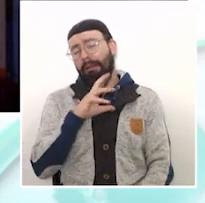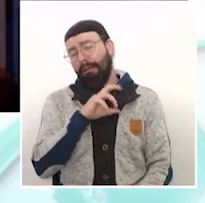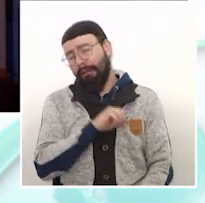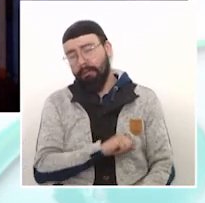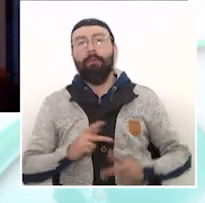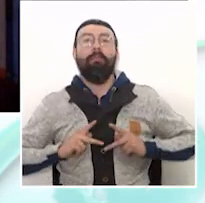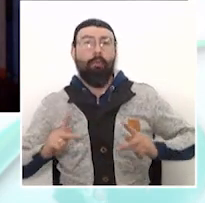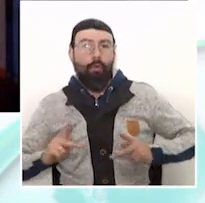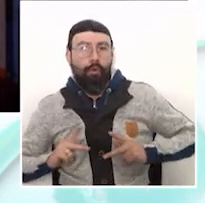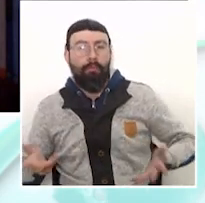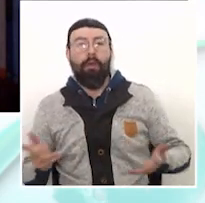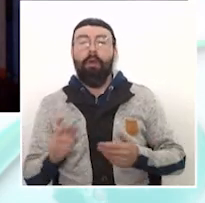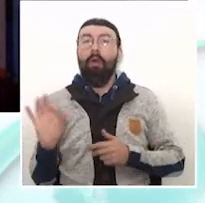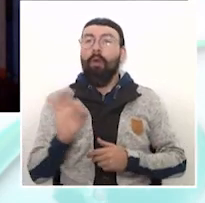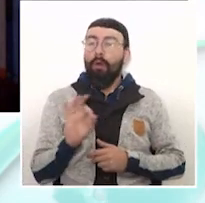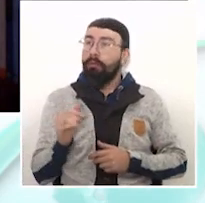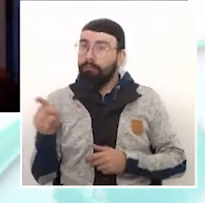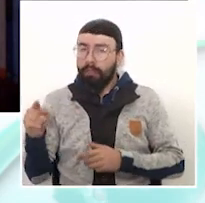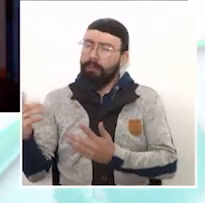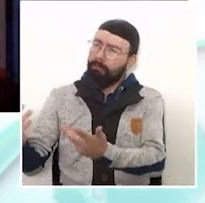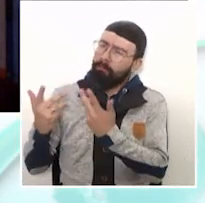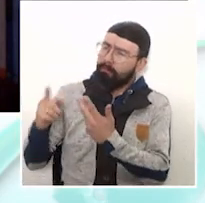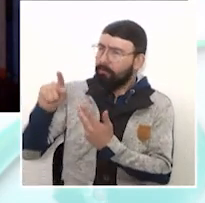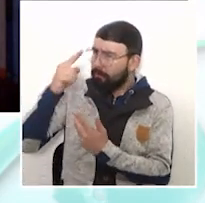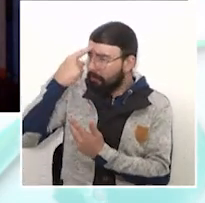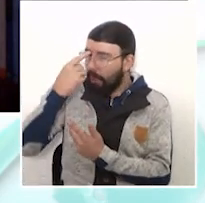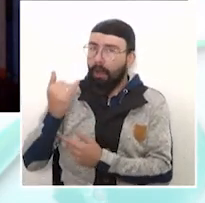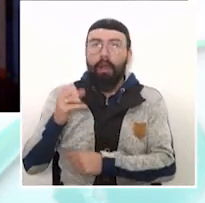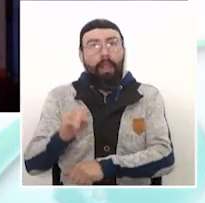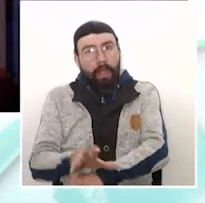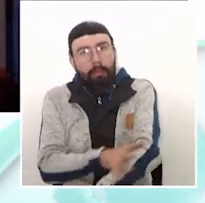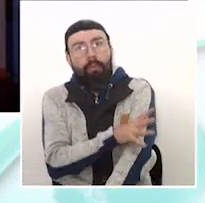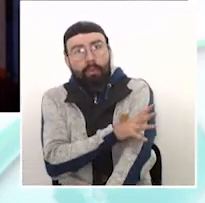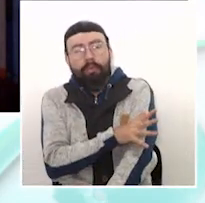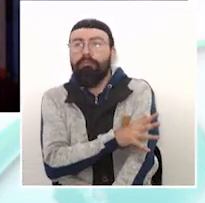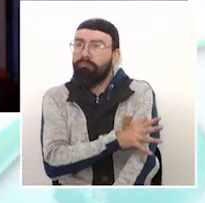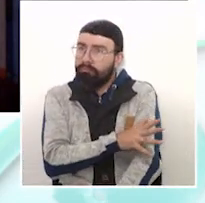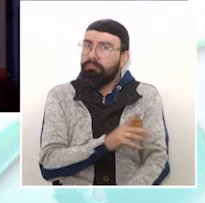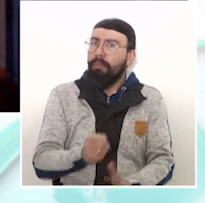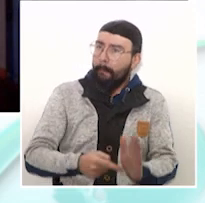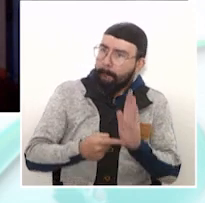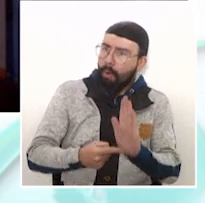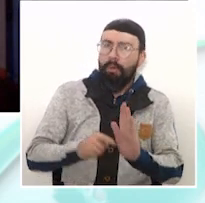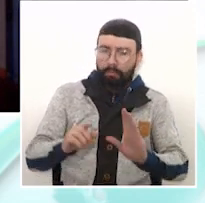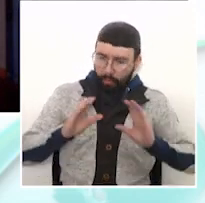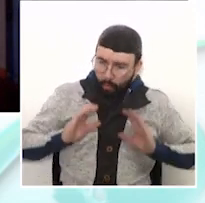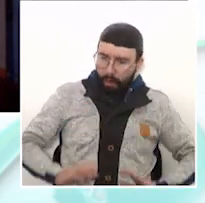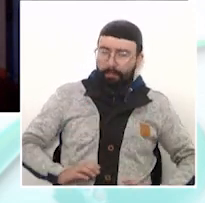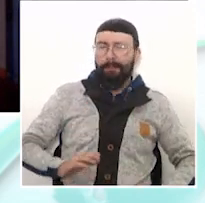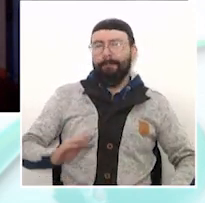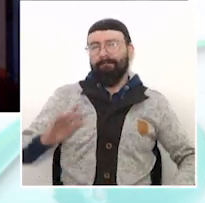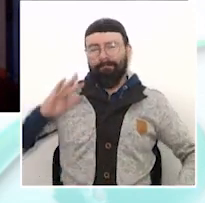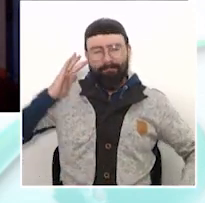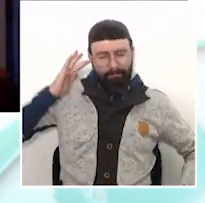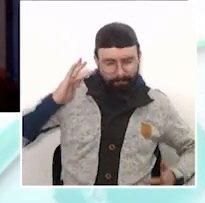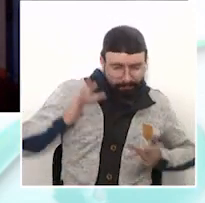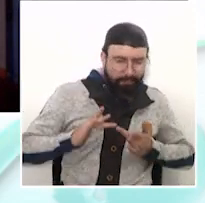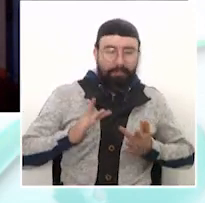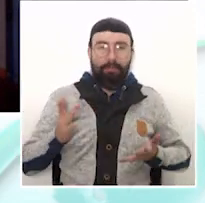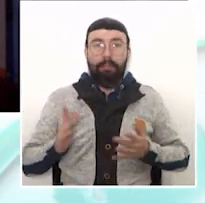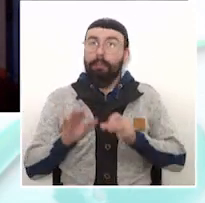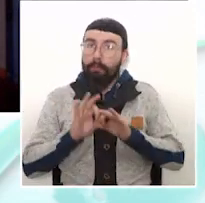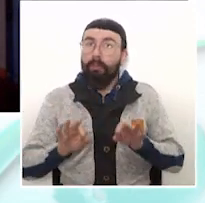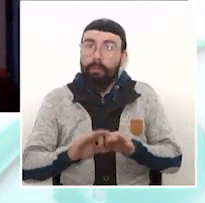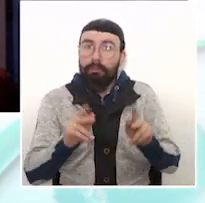medicina tradicional china y la ayurveda nos ha enseñado cómo las emociones se ven manifestadas en nuestro cuerpo. Y qué importante que las